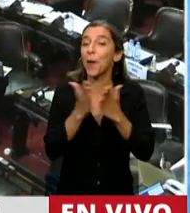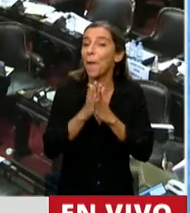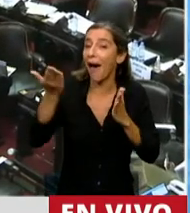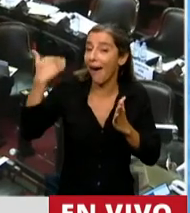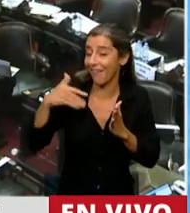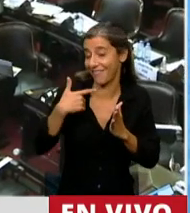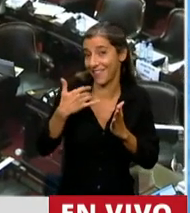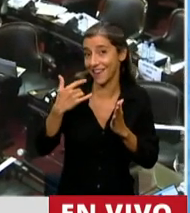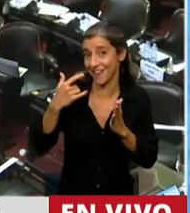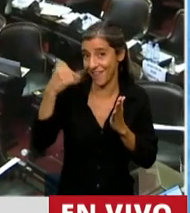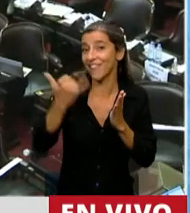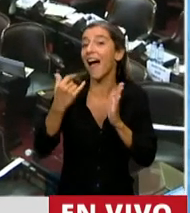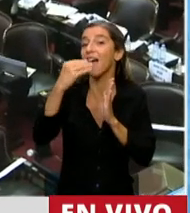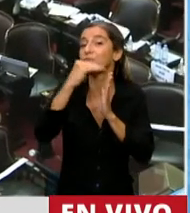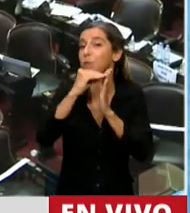Cámara de la Construcción.